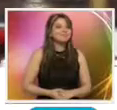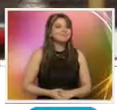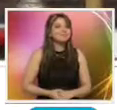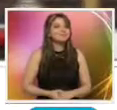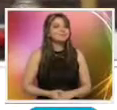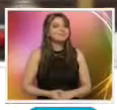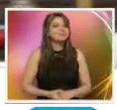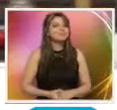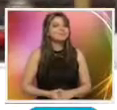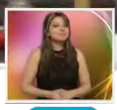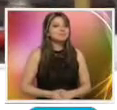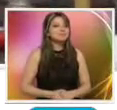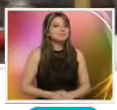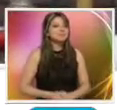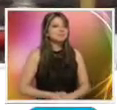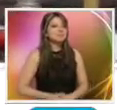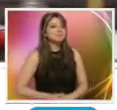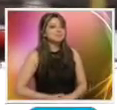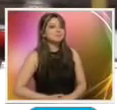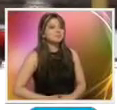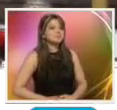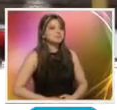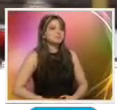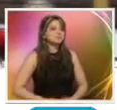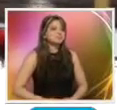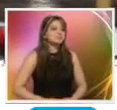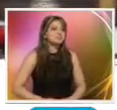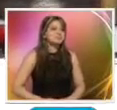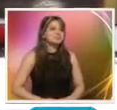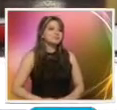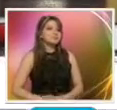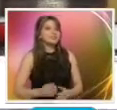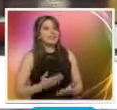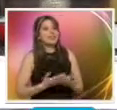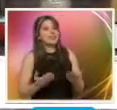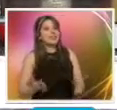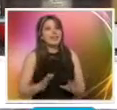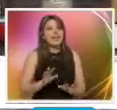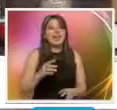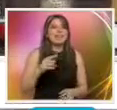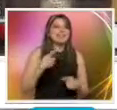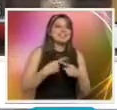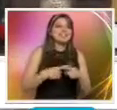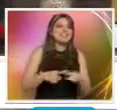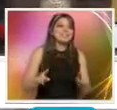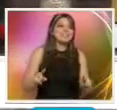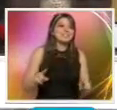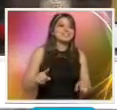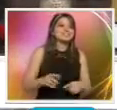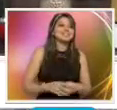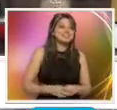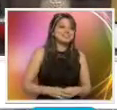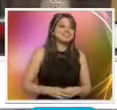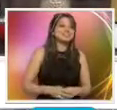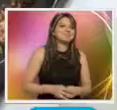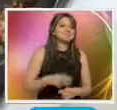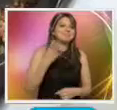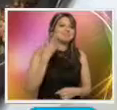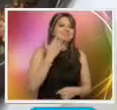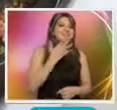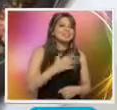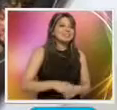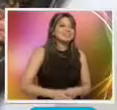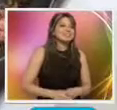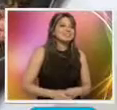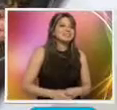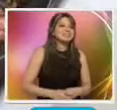aprovechen. disfruten de este platillo rico, diferente, viendo tus ciudades, por supuesto. Mira, ya que tenemos este dorado,